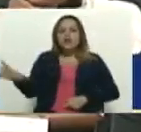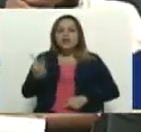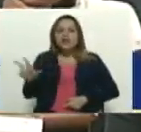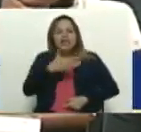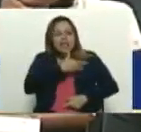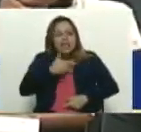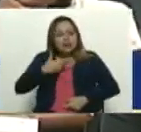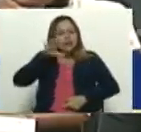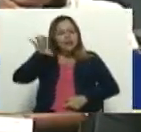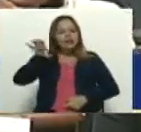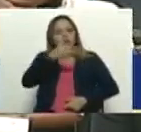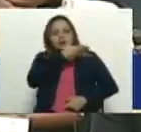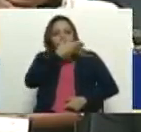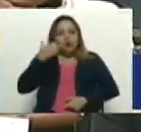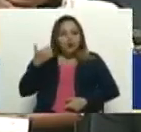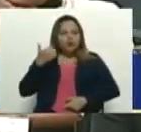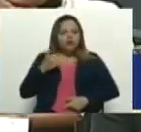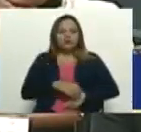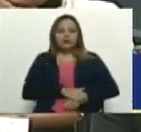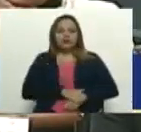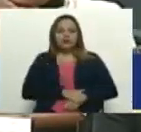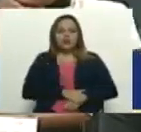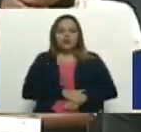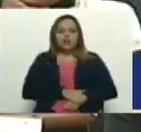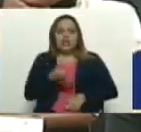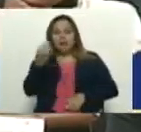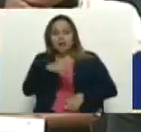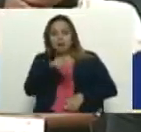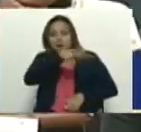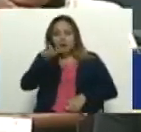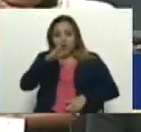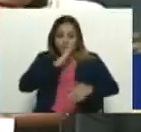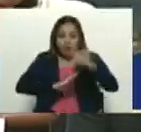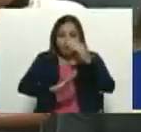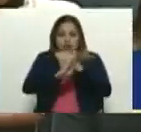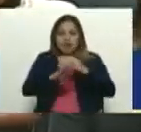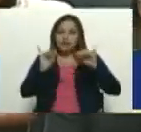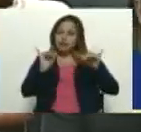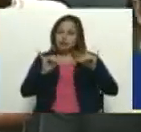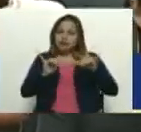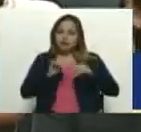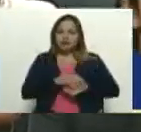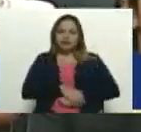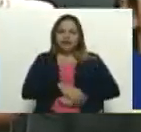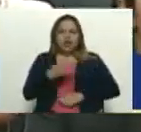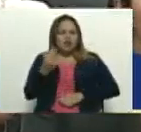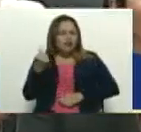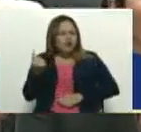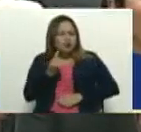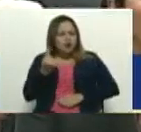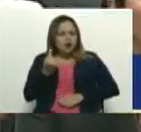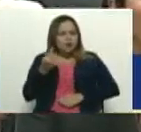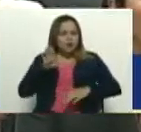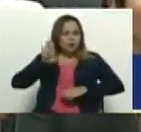una patria mejor, sobre todo para los más humildes. De tal manera que no solamente vamos a votar,